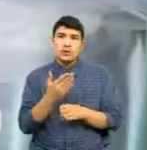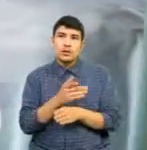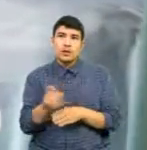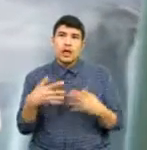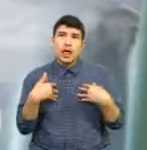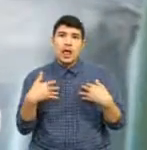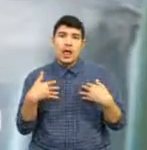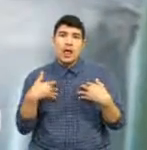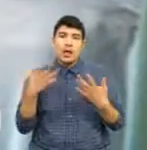lo aqueja desde hace varios años